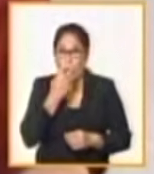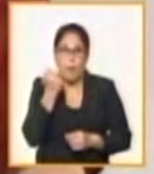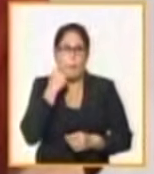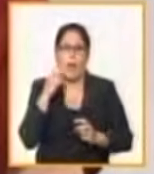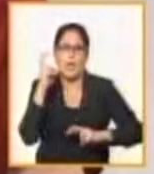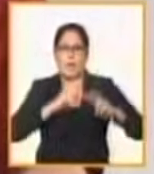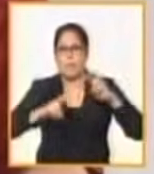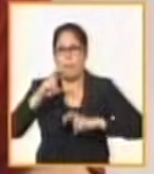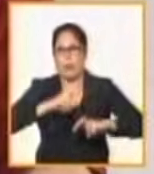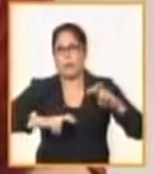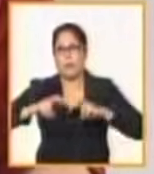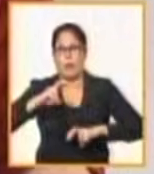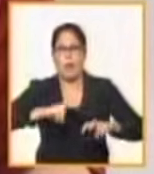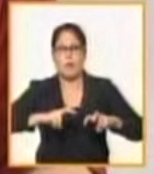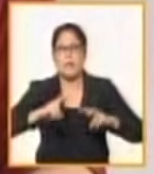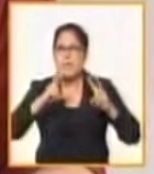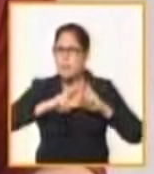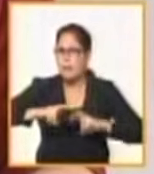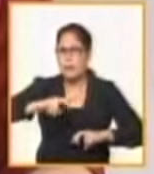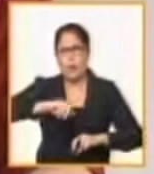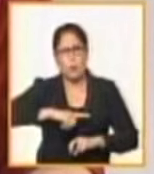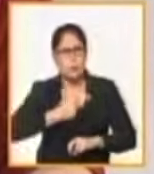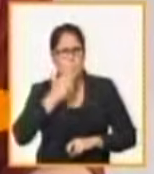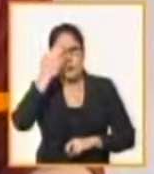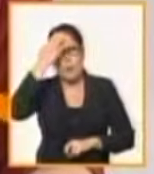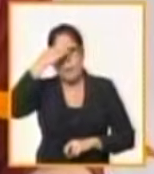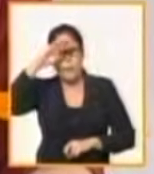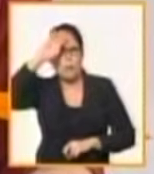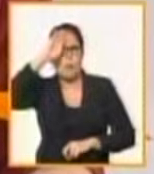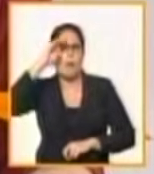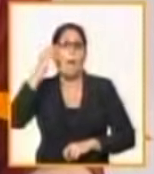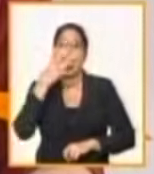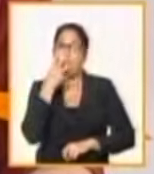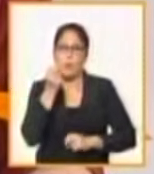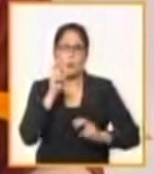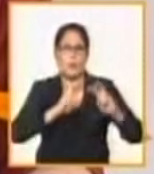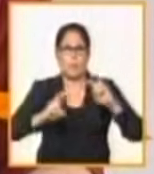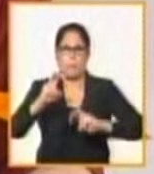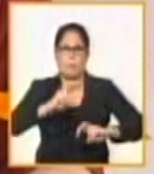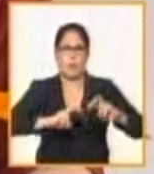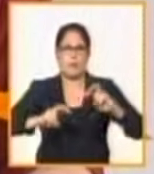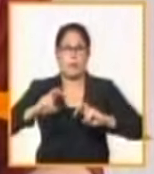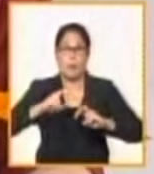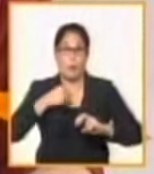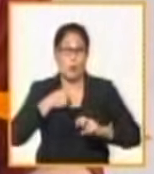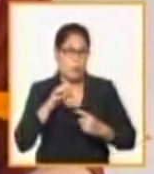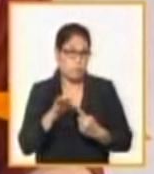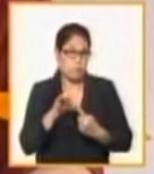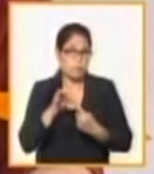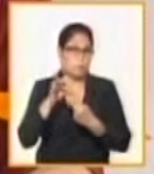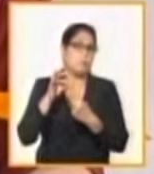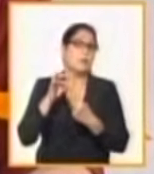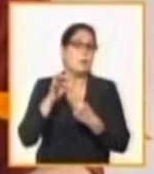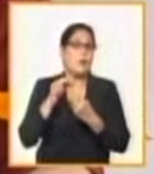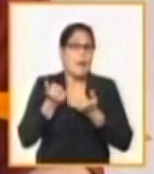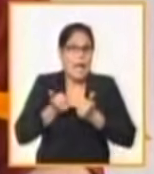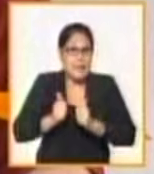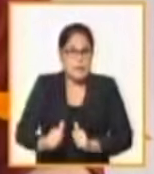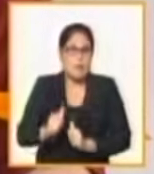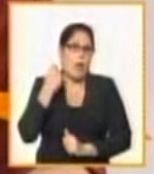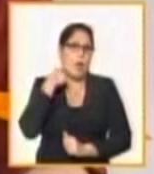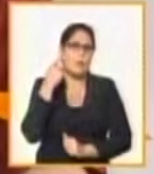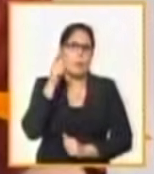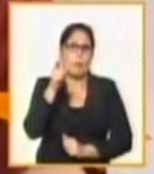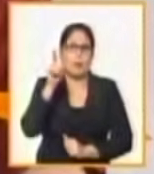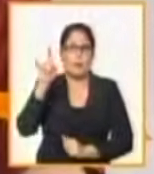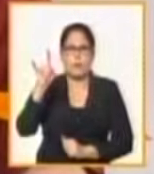siquiera eran literarias todavía. Todavía no eran literarias. Pero tuve el privilegio, sí, de haber nacido en el año